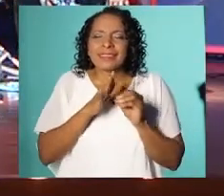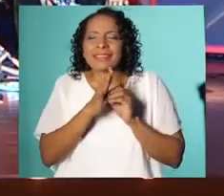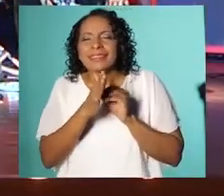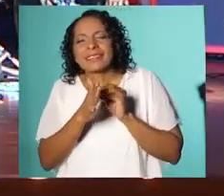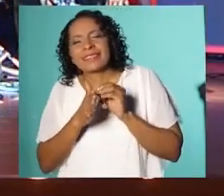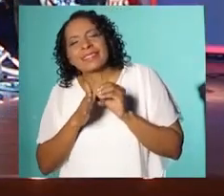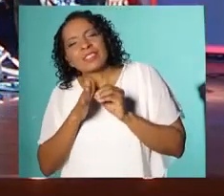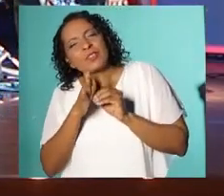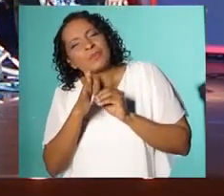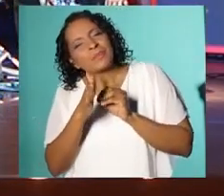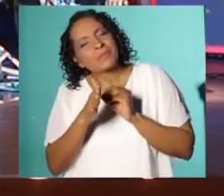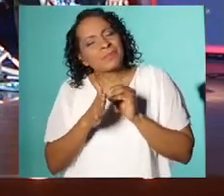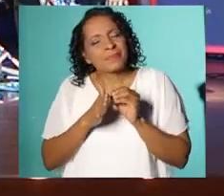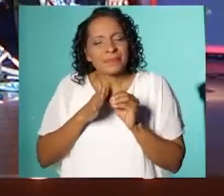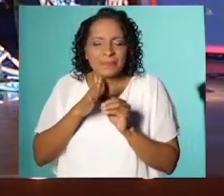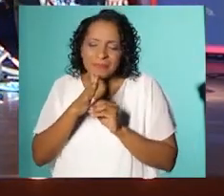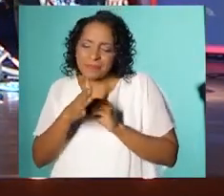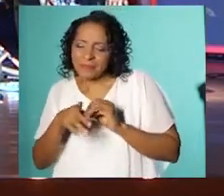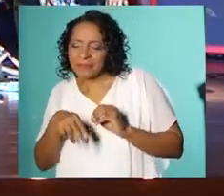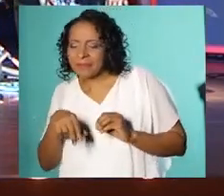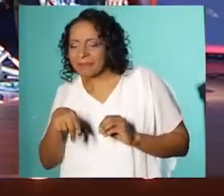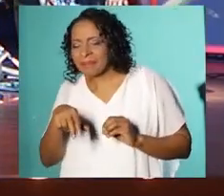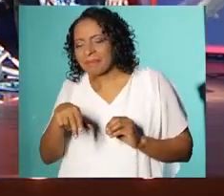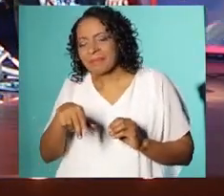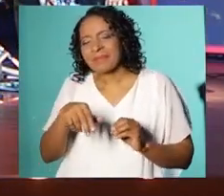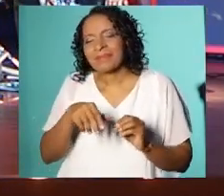vamos despacio,